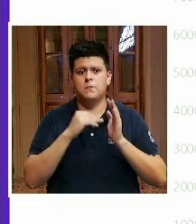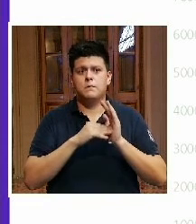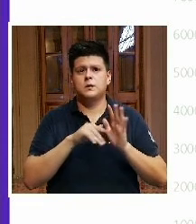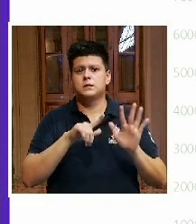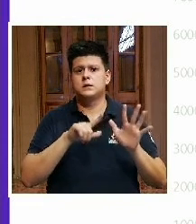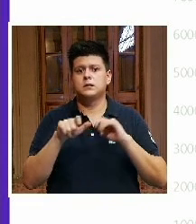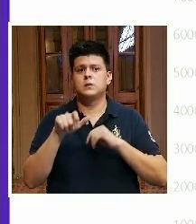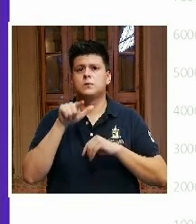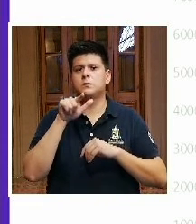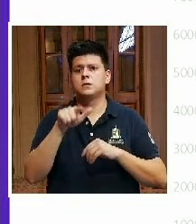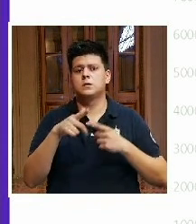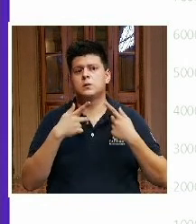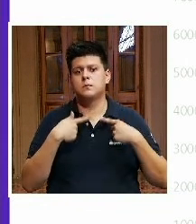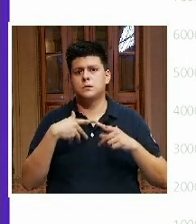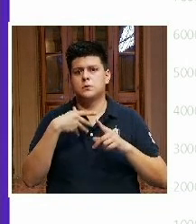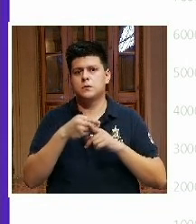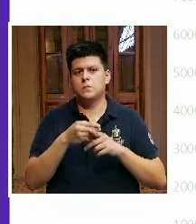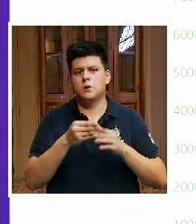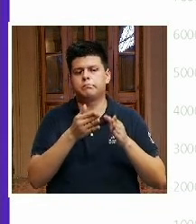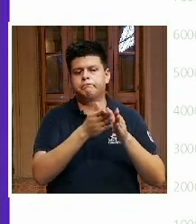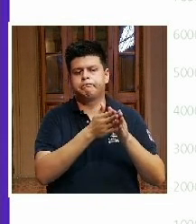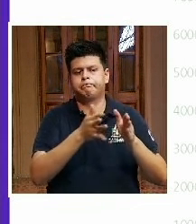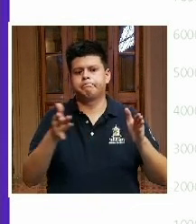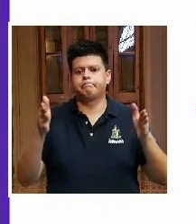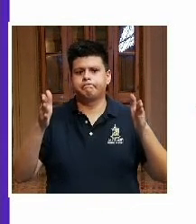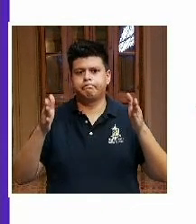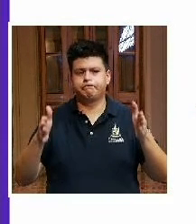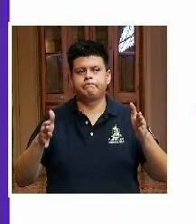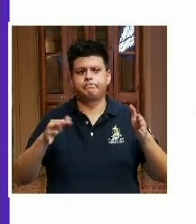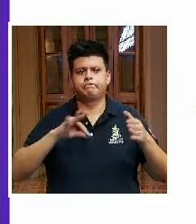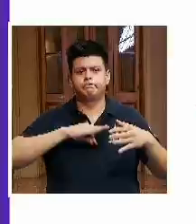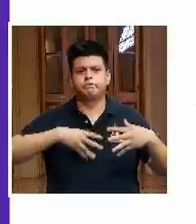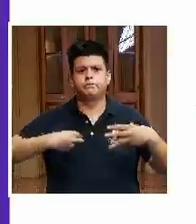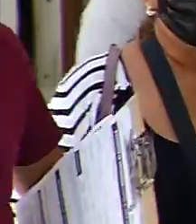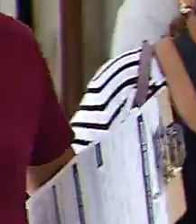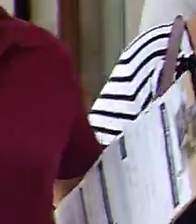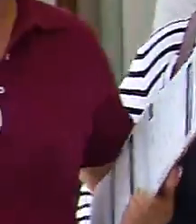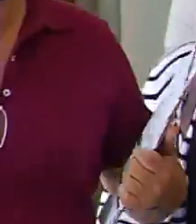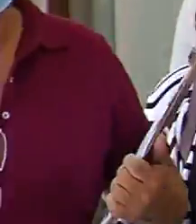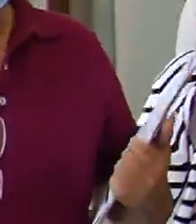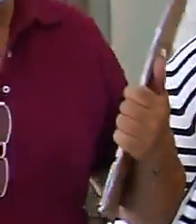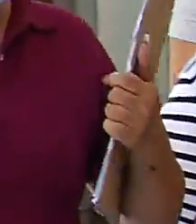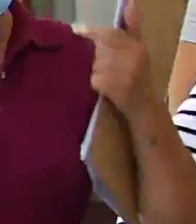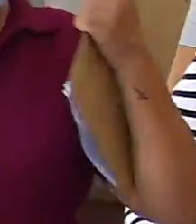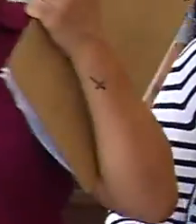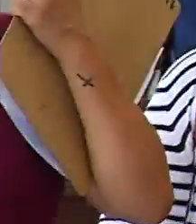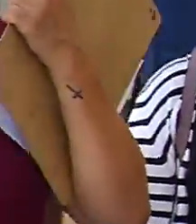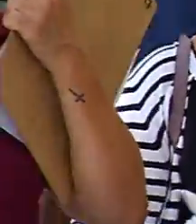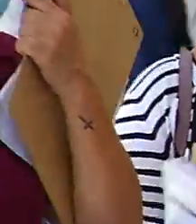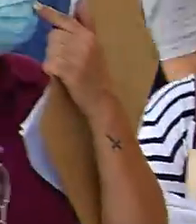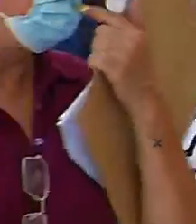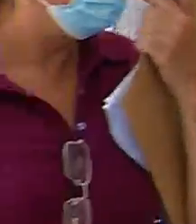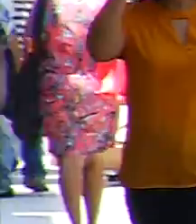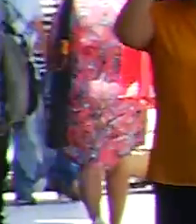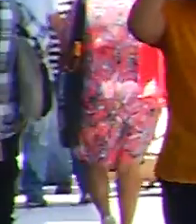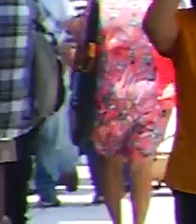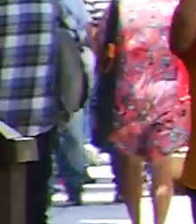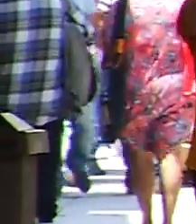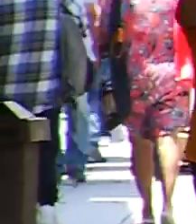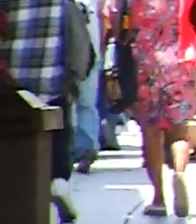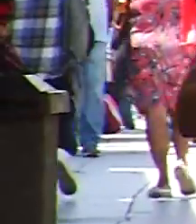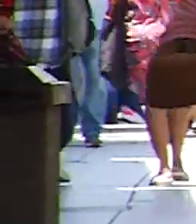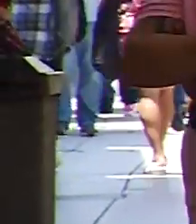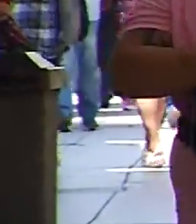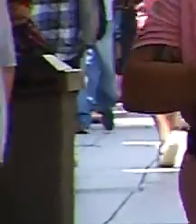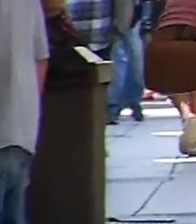717 contagios a lo largo de la pandemia y 48 defunciones del lado cavazos señaló que el 10 por ciento de los pacientes